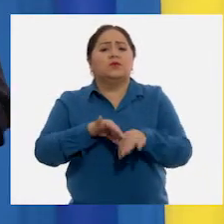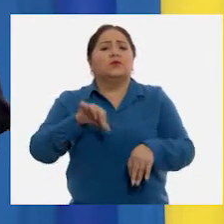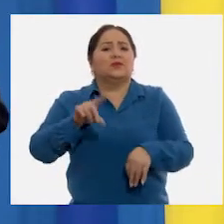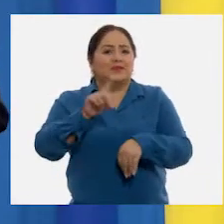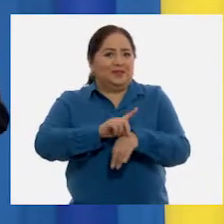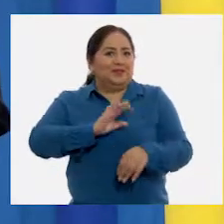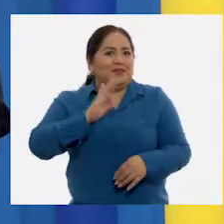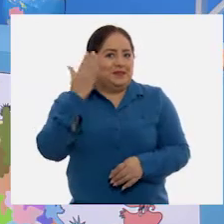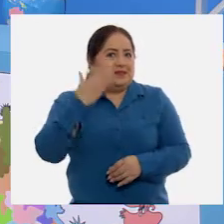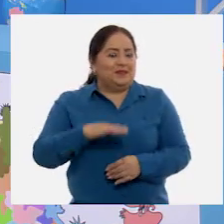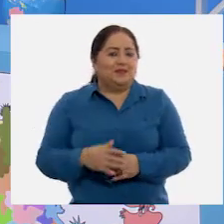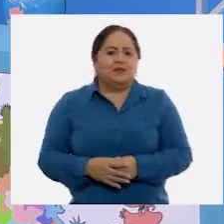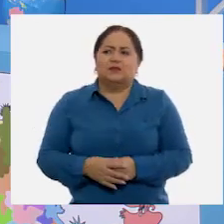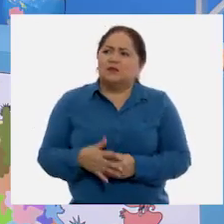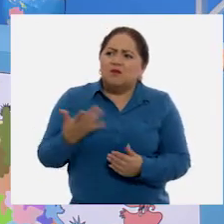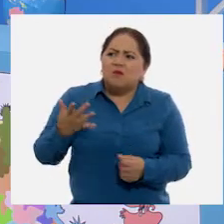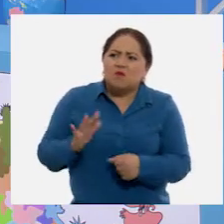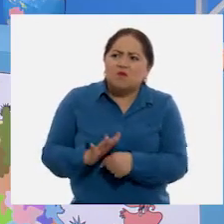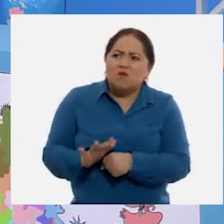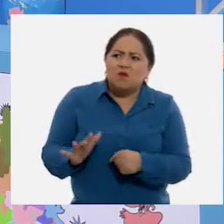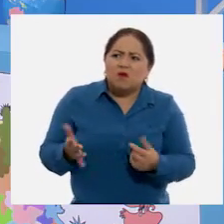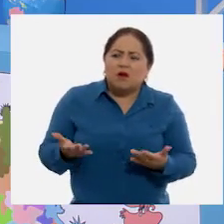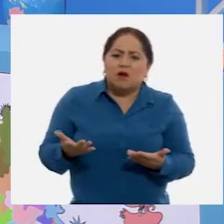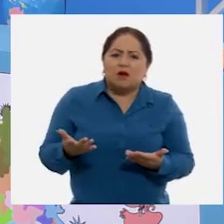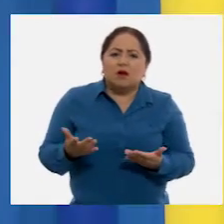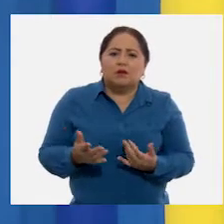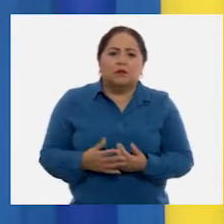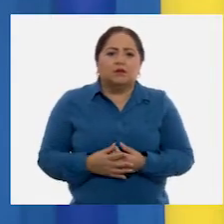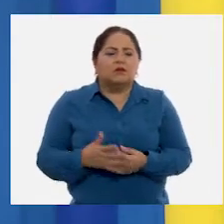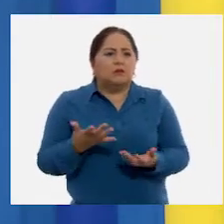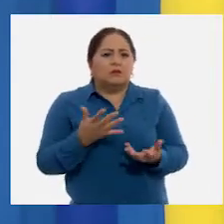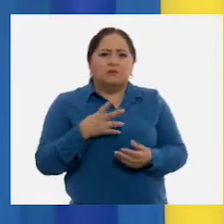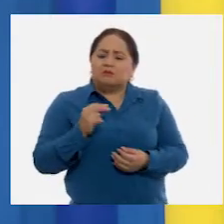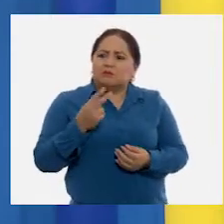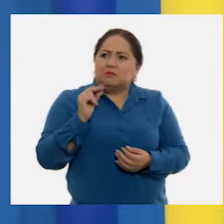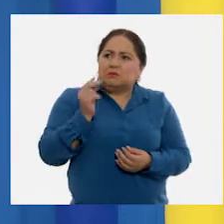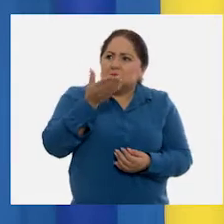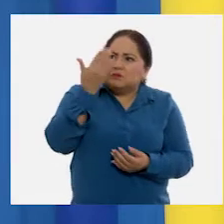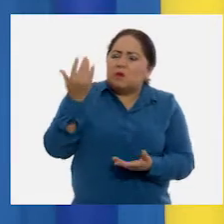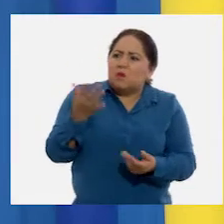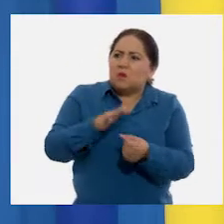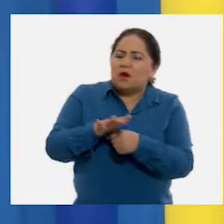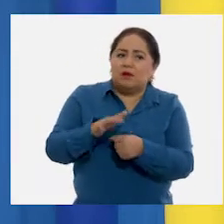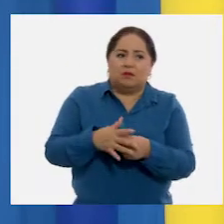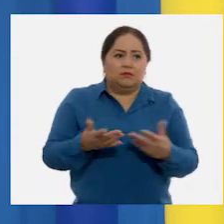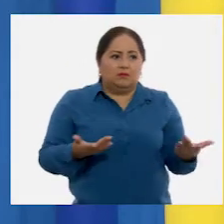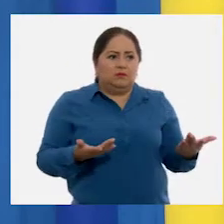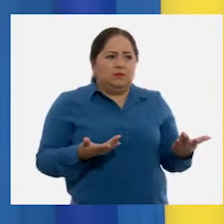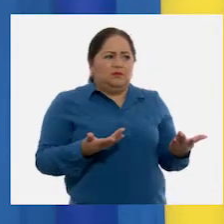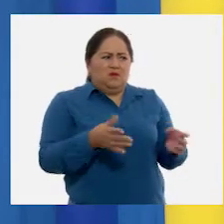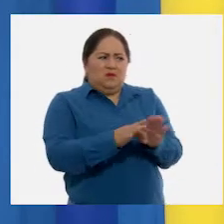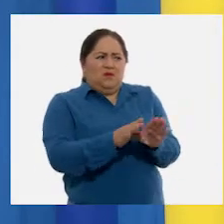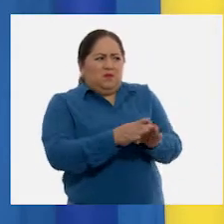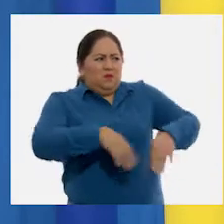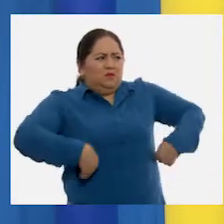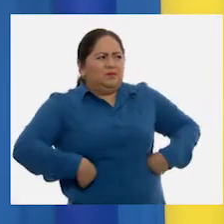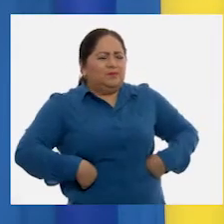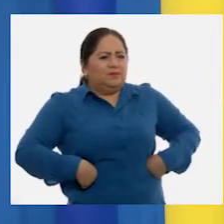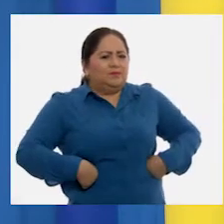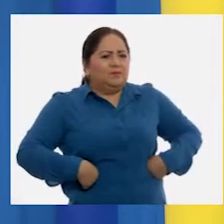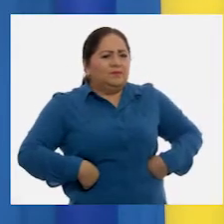así? ¿Cuál, María? ¿Cuál será? No sé a qué te refieres. ¿Cómo que cuál, Gaby?